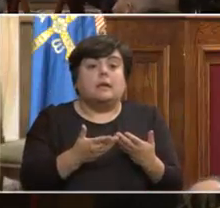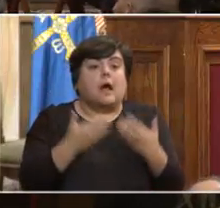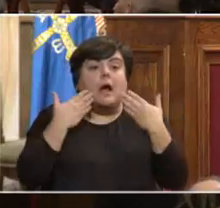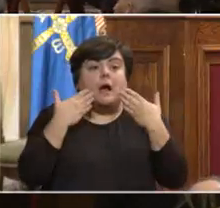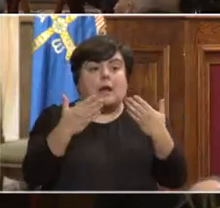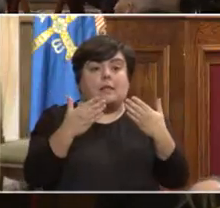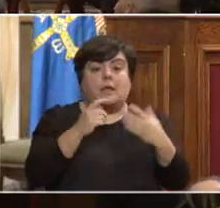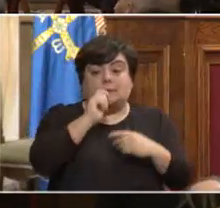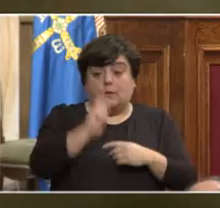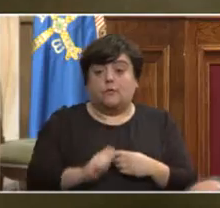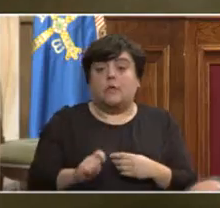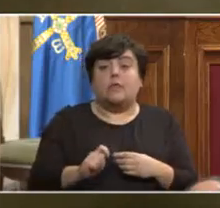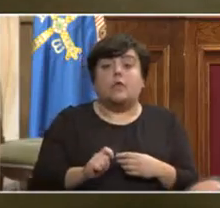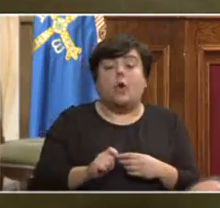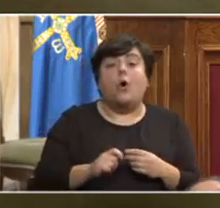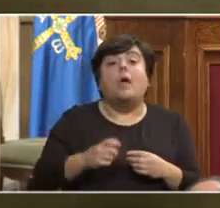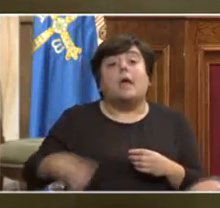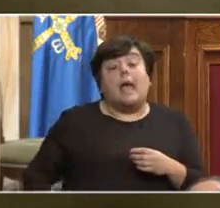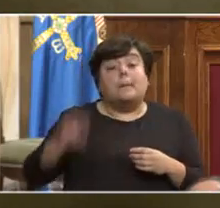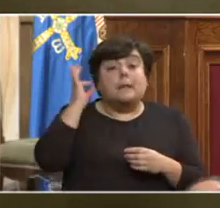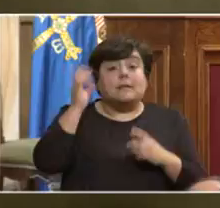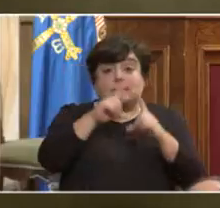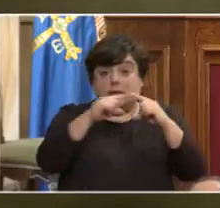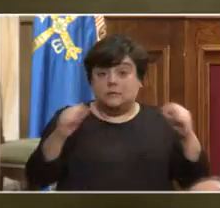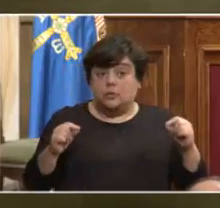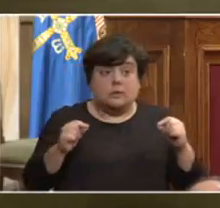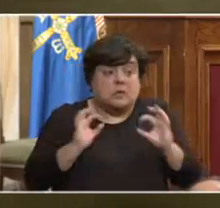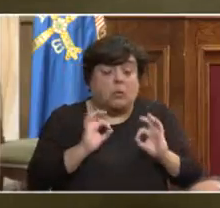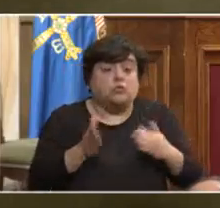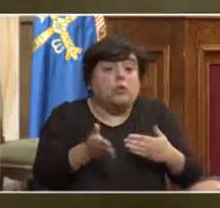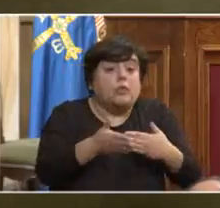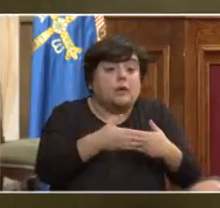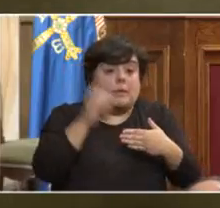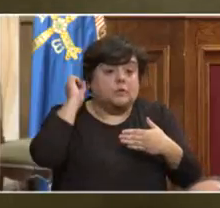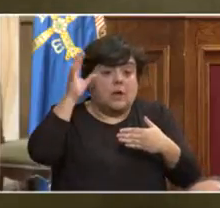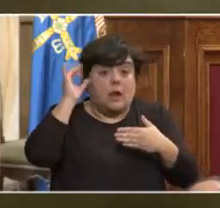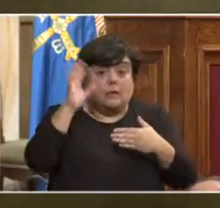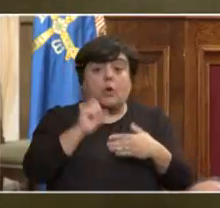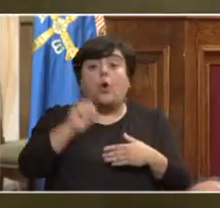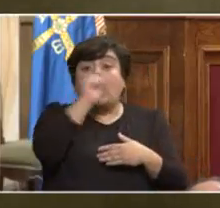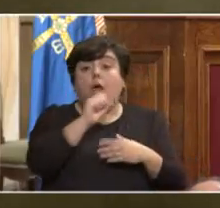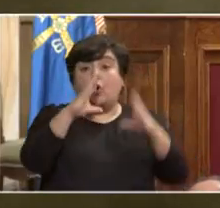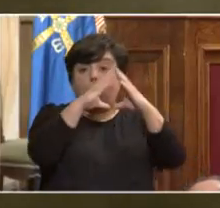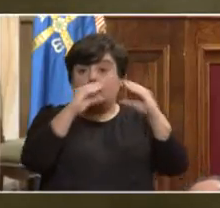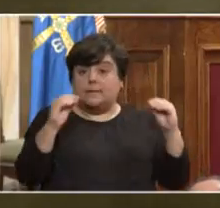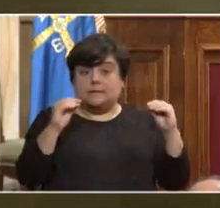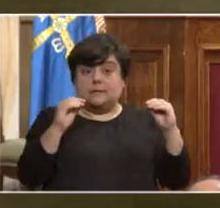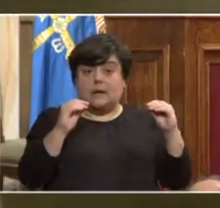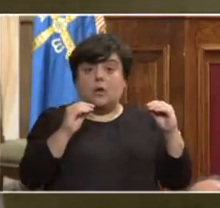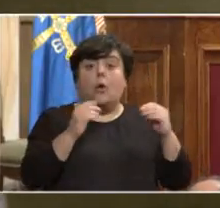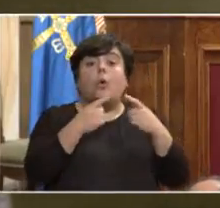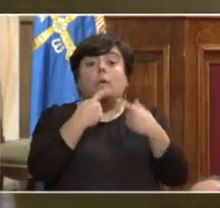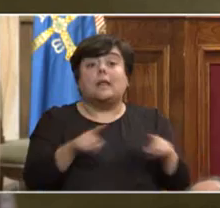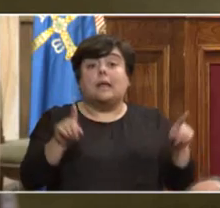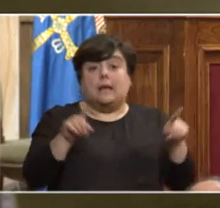gracias a la Fundación Princesa de Asturias también. Y vamos a cerrar este acto con el coro universitario, con una interpretación del